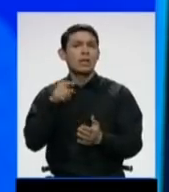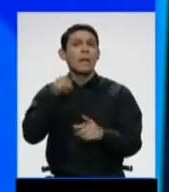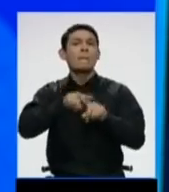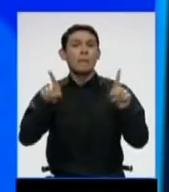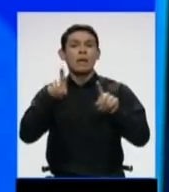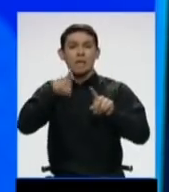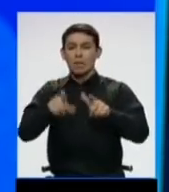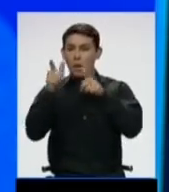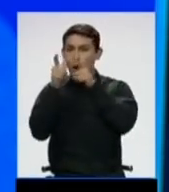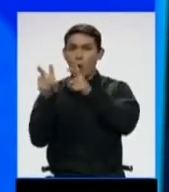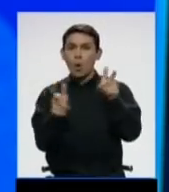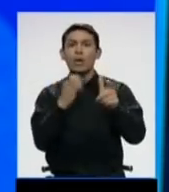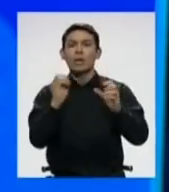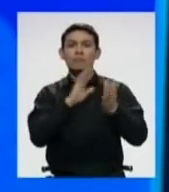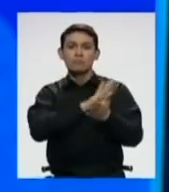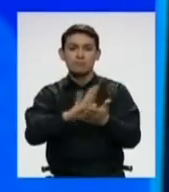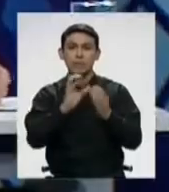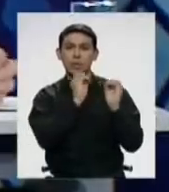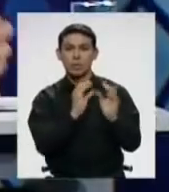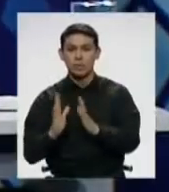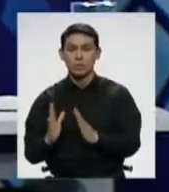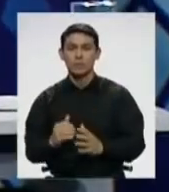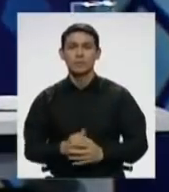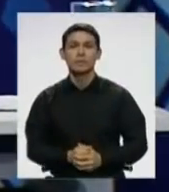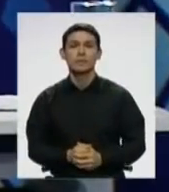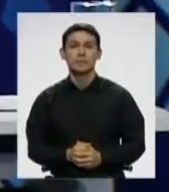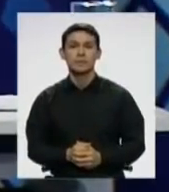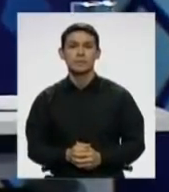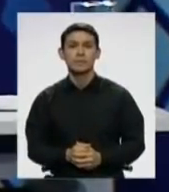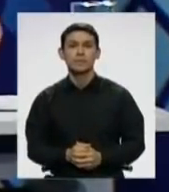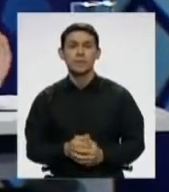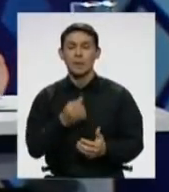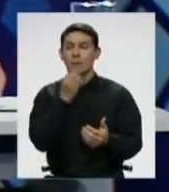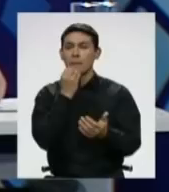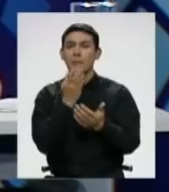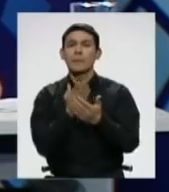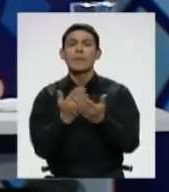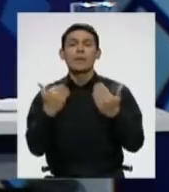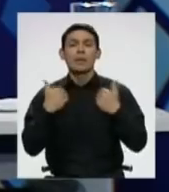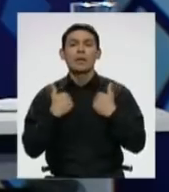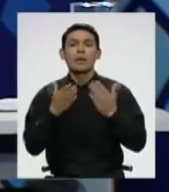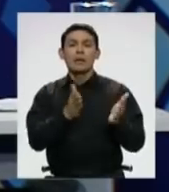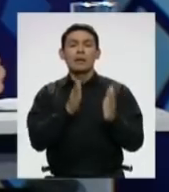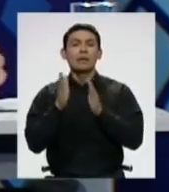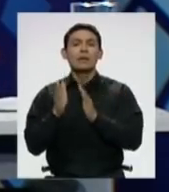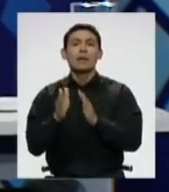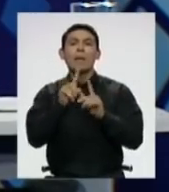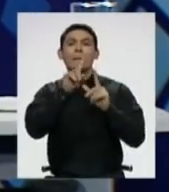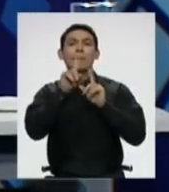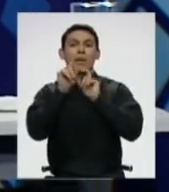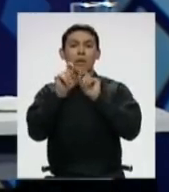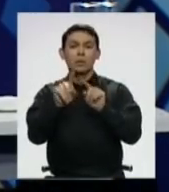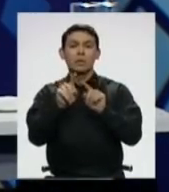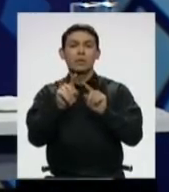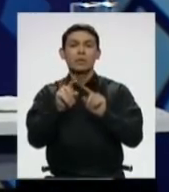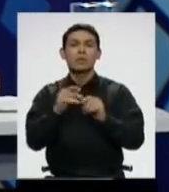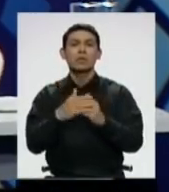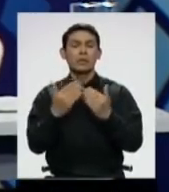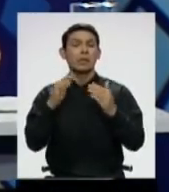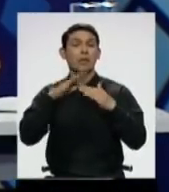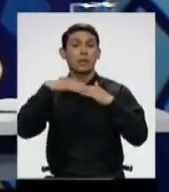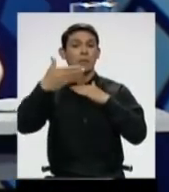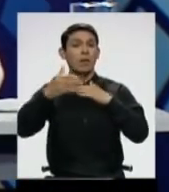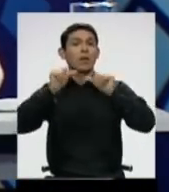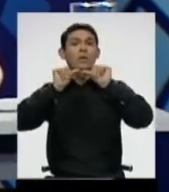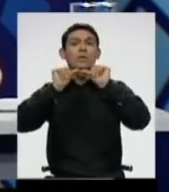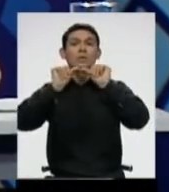de sanidad y control. Muy bien, ahora nos toca a nosotros y nos corresponde hacer la pregunta y vamos a continuar